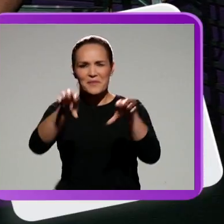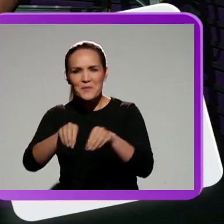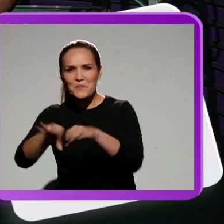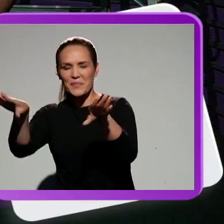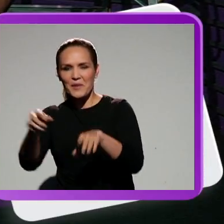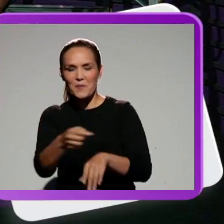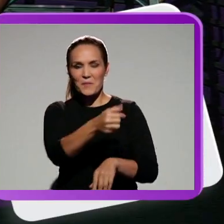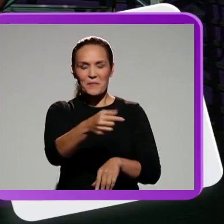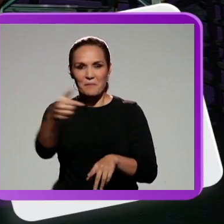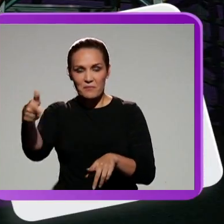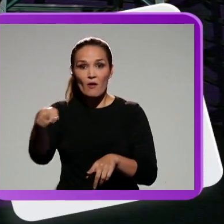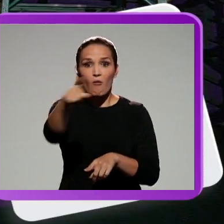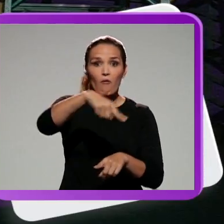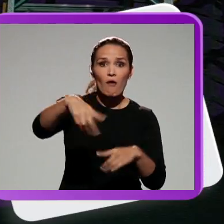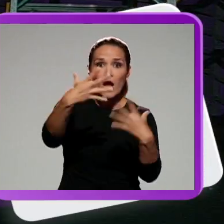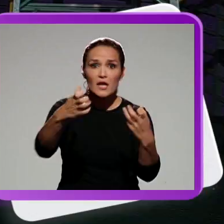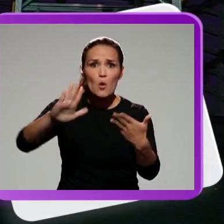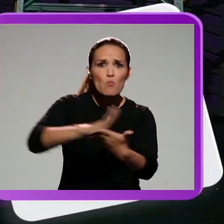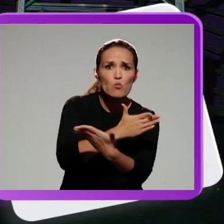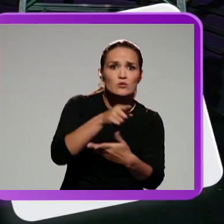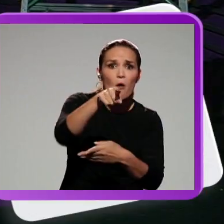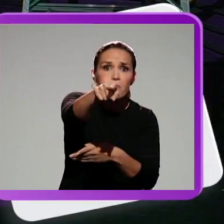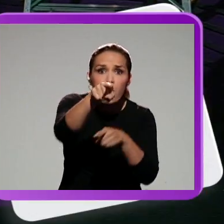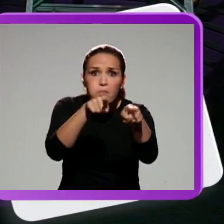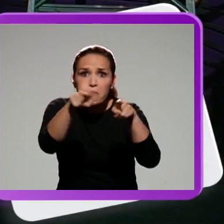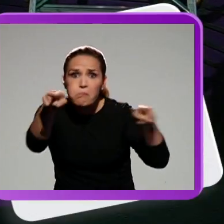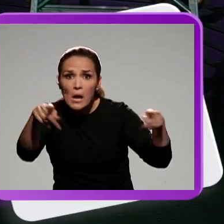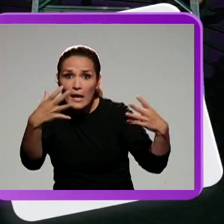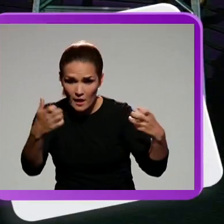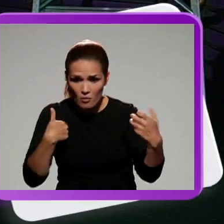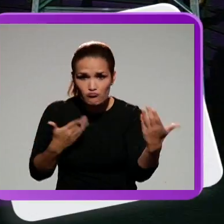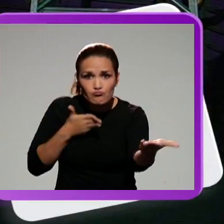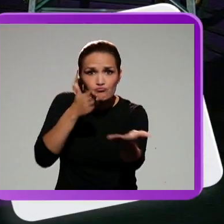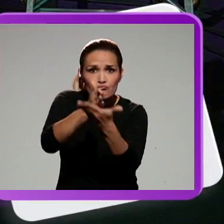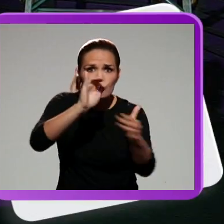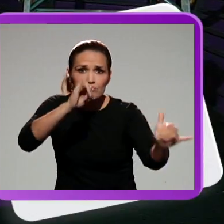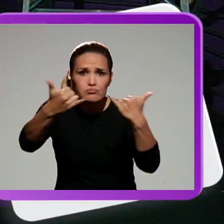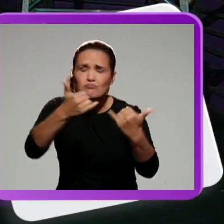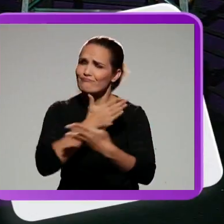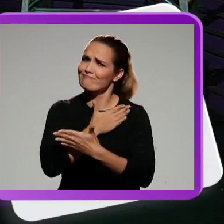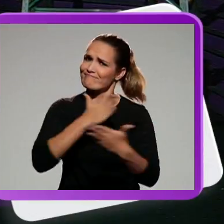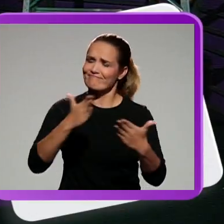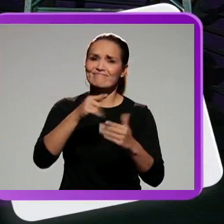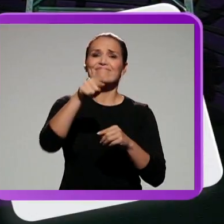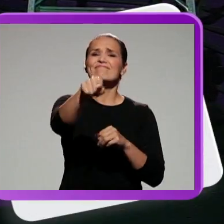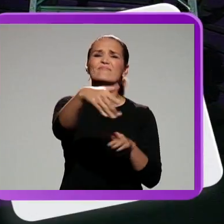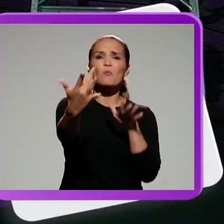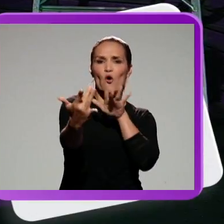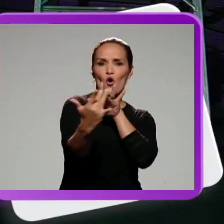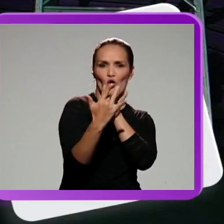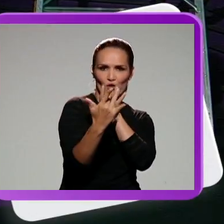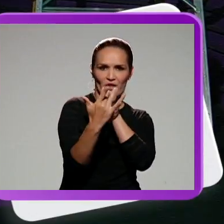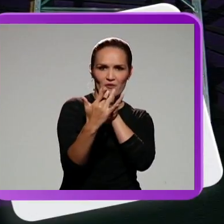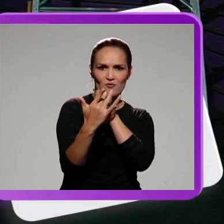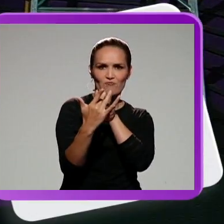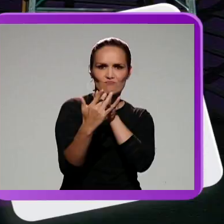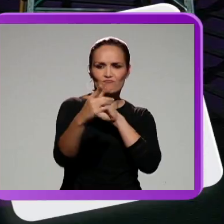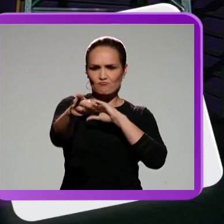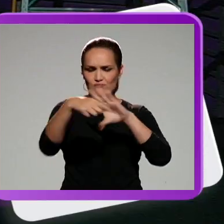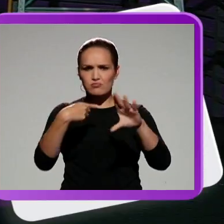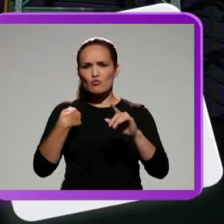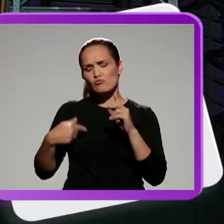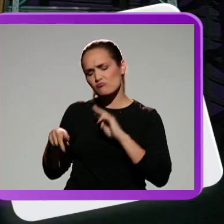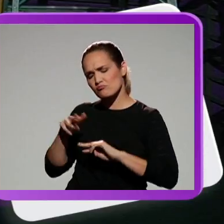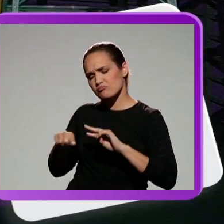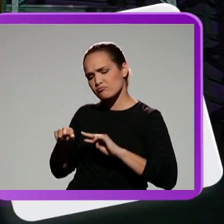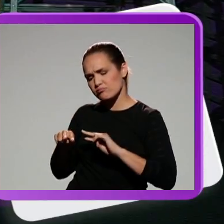algún evento que quieren promocionar acá o pues que tengamos una nota acá en el canal, pues simplemente nos contactan y pues revisamos